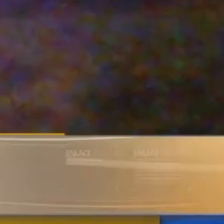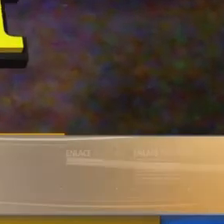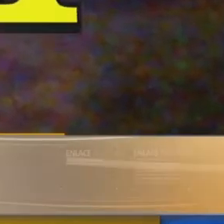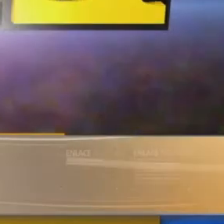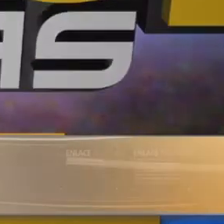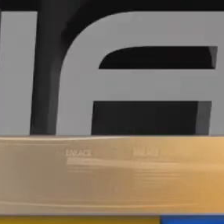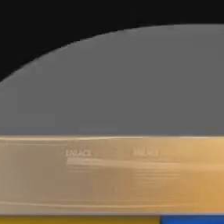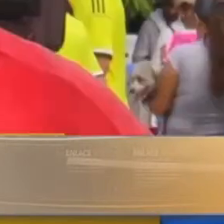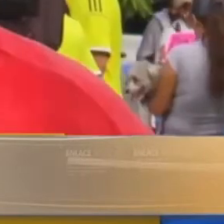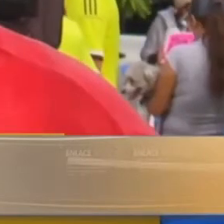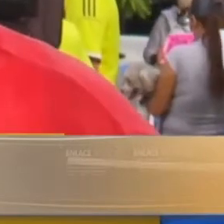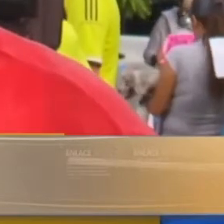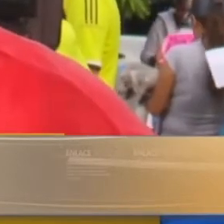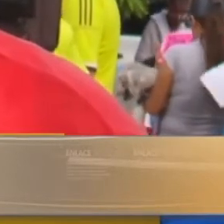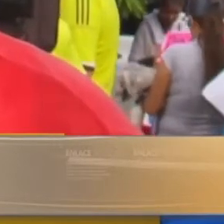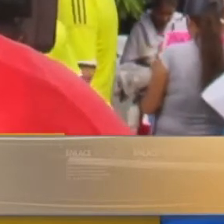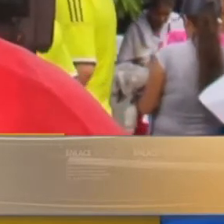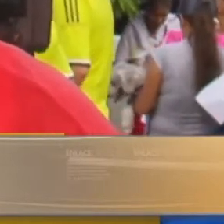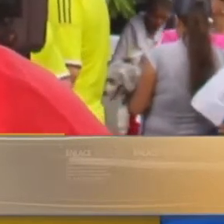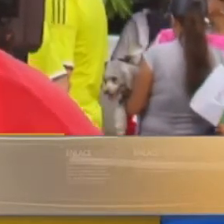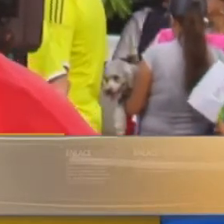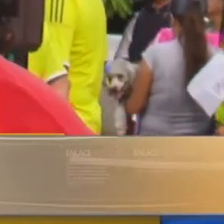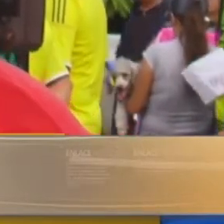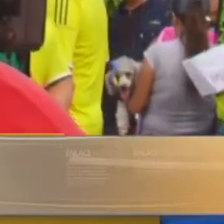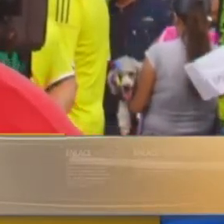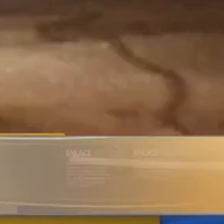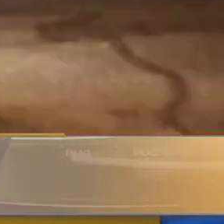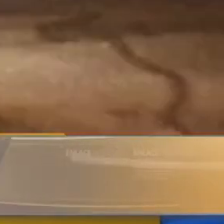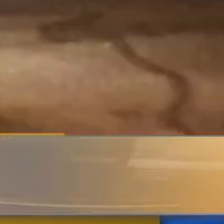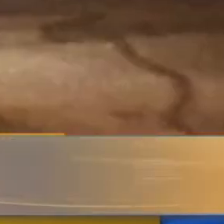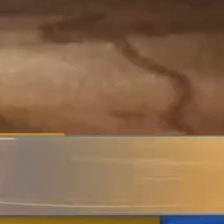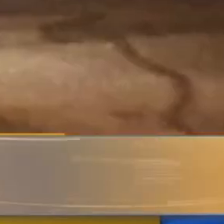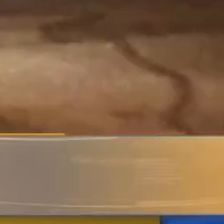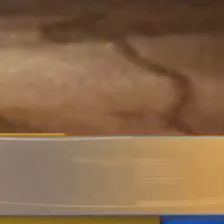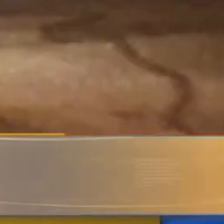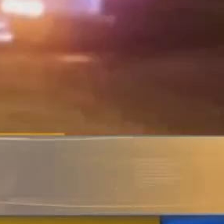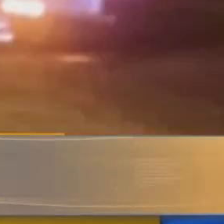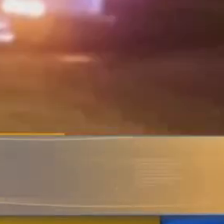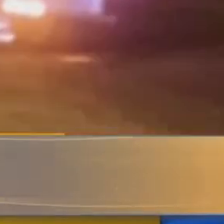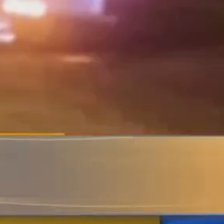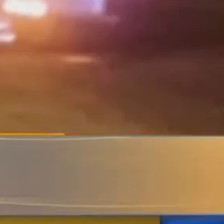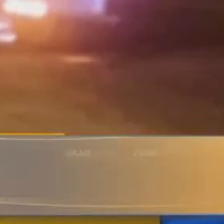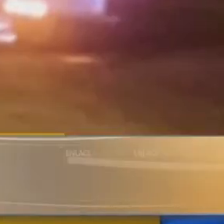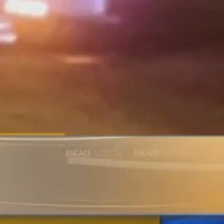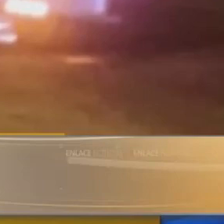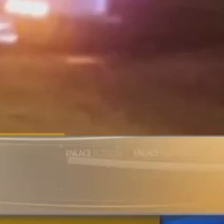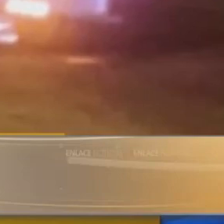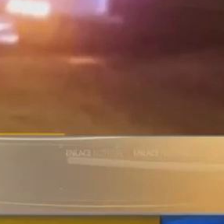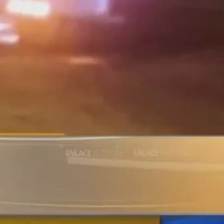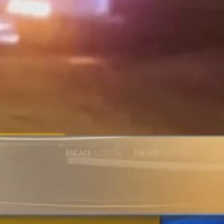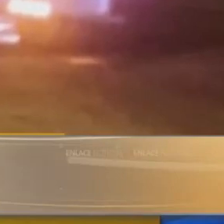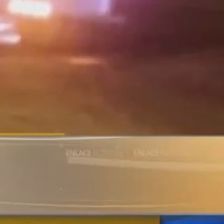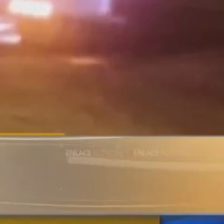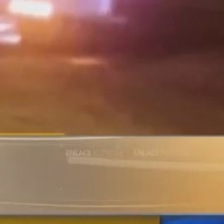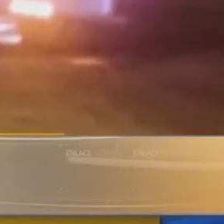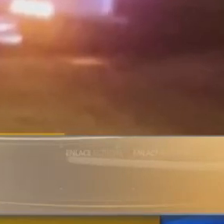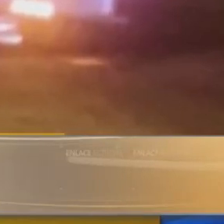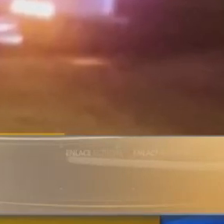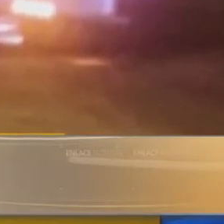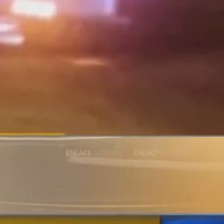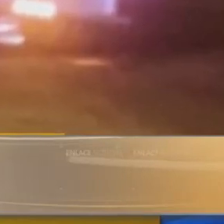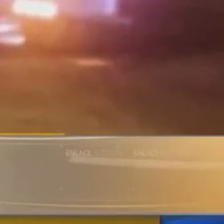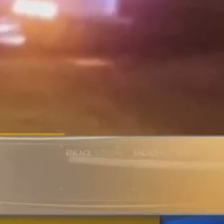fuego al vehículo. Conductores de paro de camioneros rechazaron actos delincuenciales en contra del gremio y siguen llamando la atención del gobierno nacional